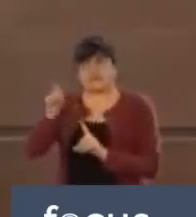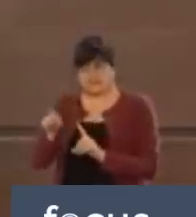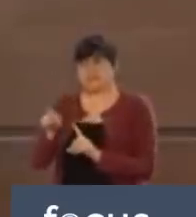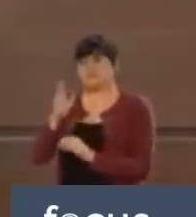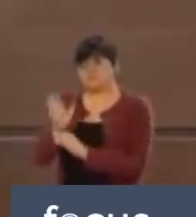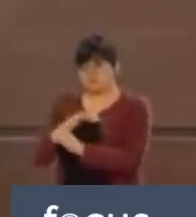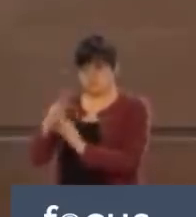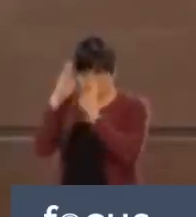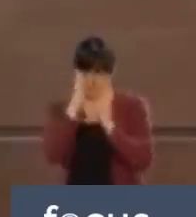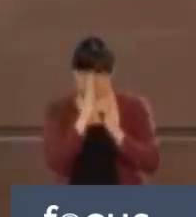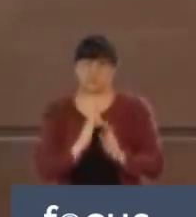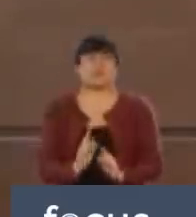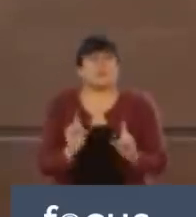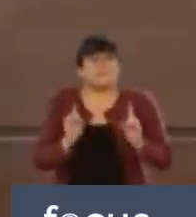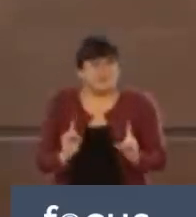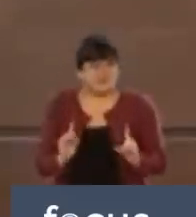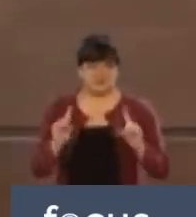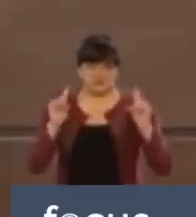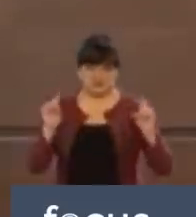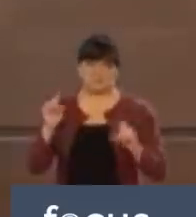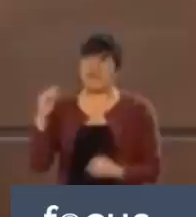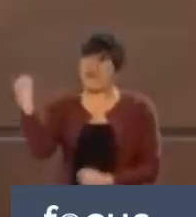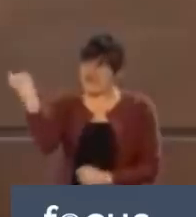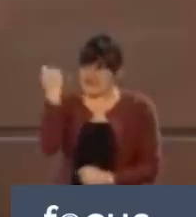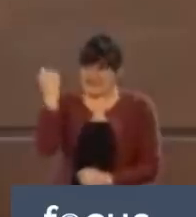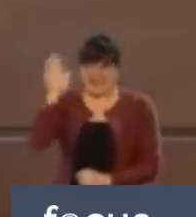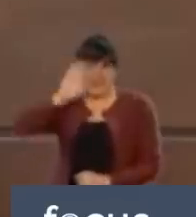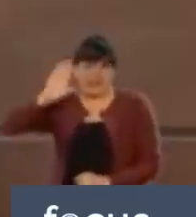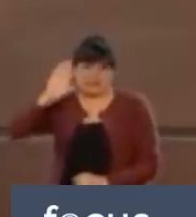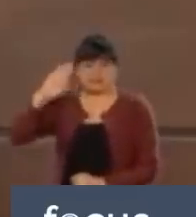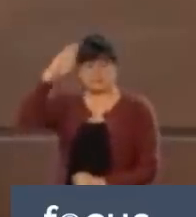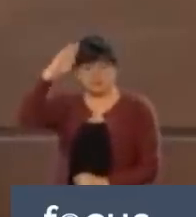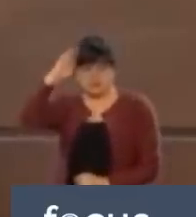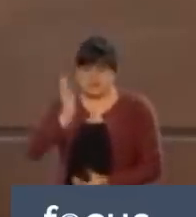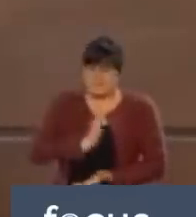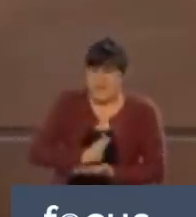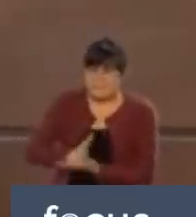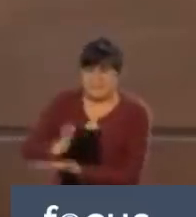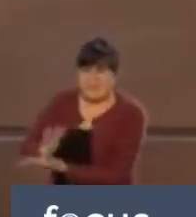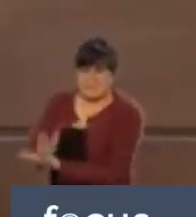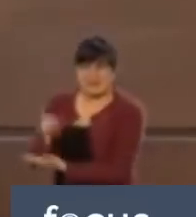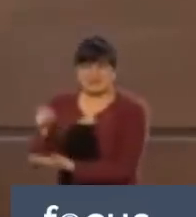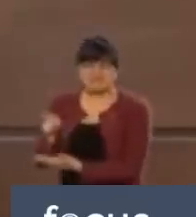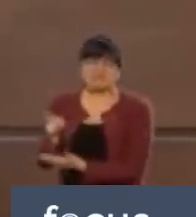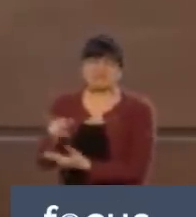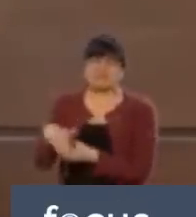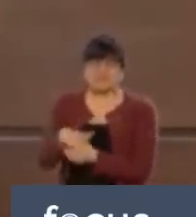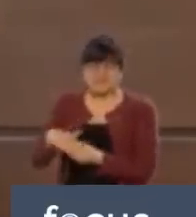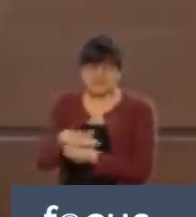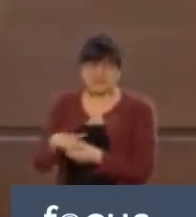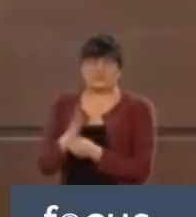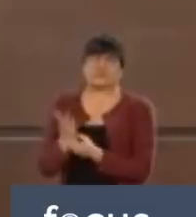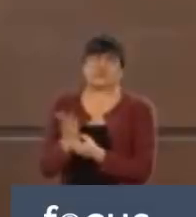sobre el tema estructural de recurrentes casos de abuso policial, sin que los organismos internos que tiene dispuestos